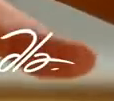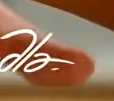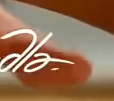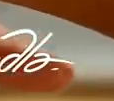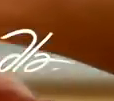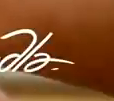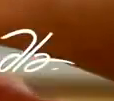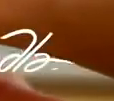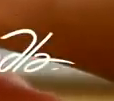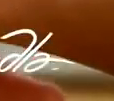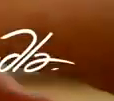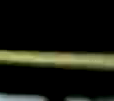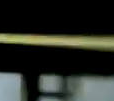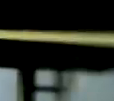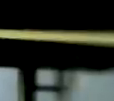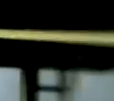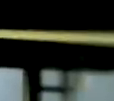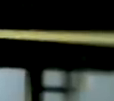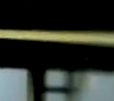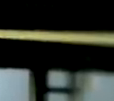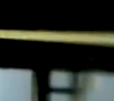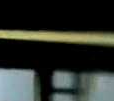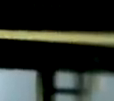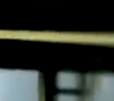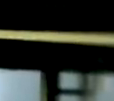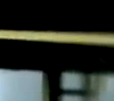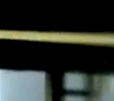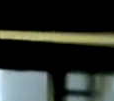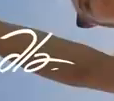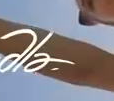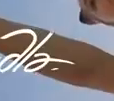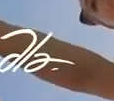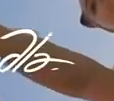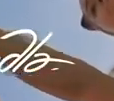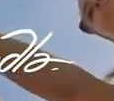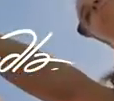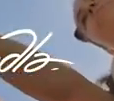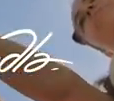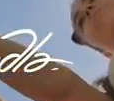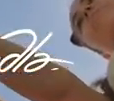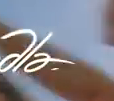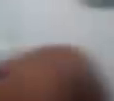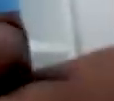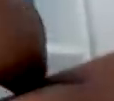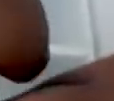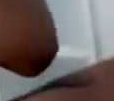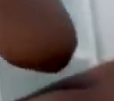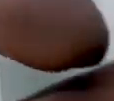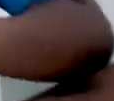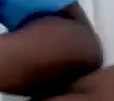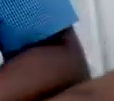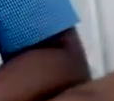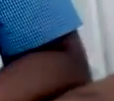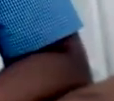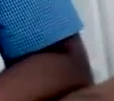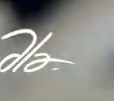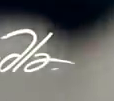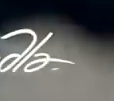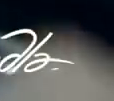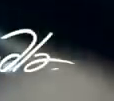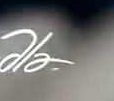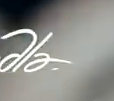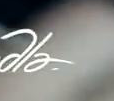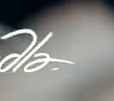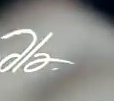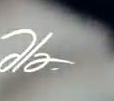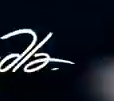se destruyen en segundos. Que más allá de lo que tienes, solo importa tu valor como persona. Que solo tu poder de adaptación te